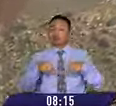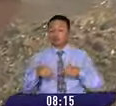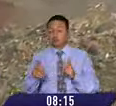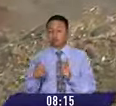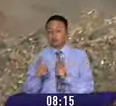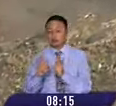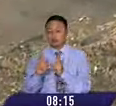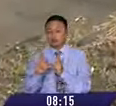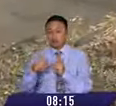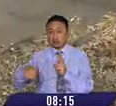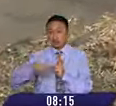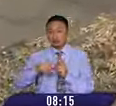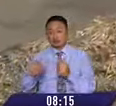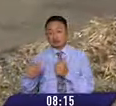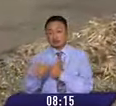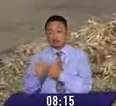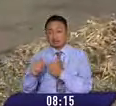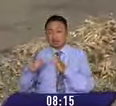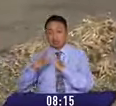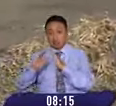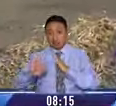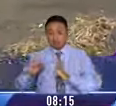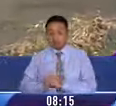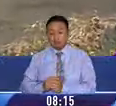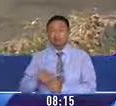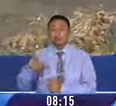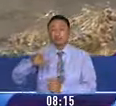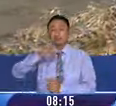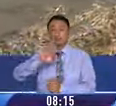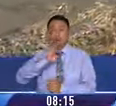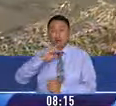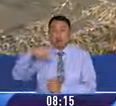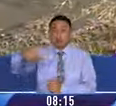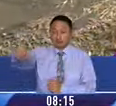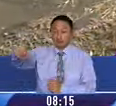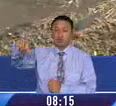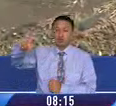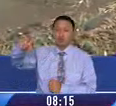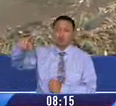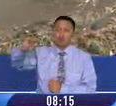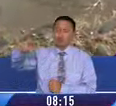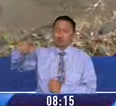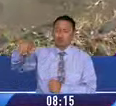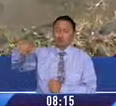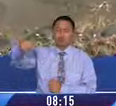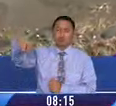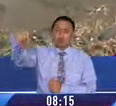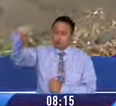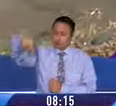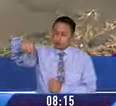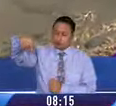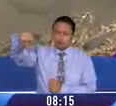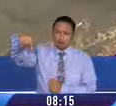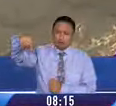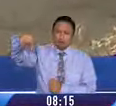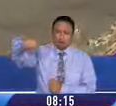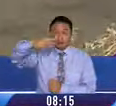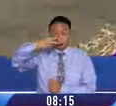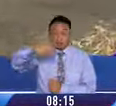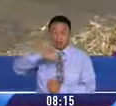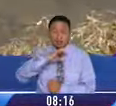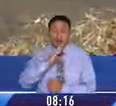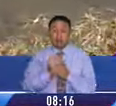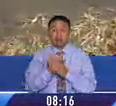este sector para hacia arriba tenemos ya problemas con la presión de agua. Realmente sí, es muy penoso ver cómo se desperdicia el